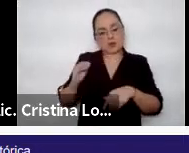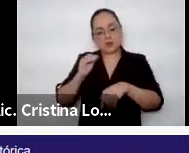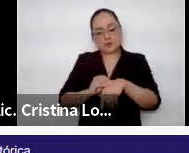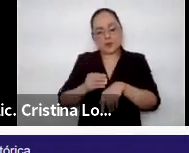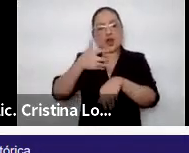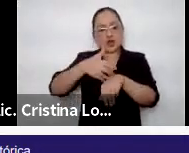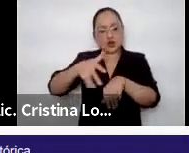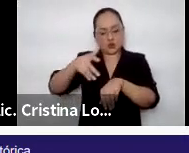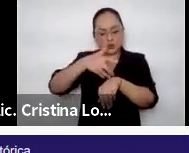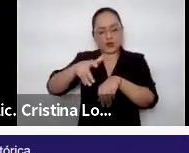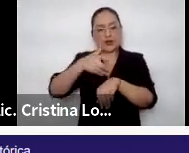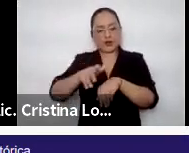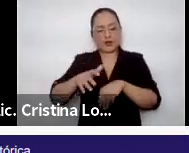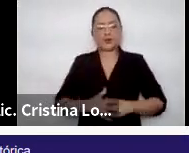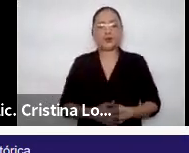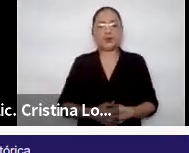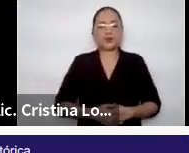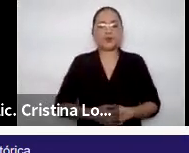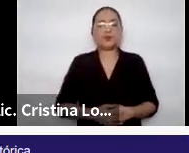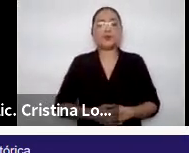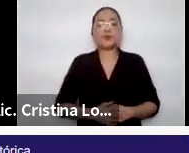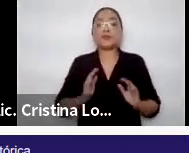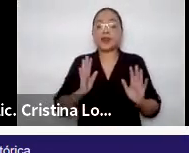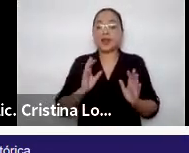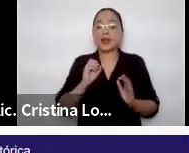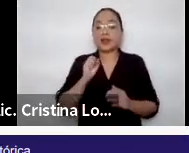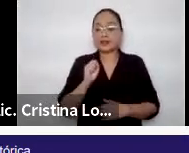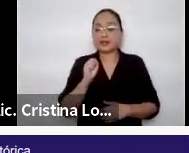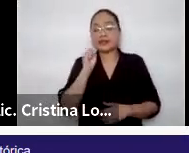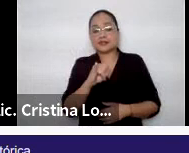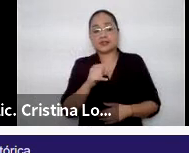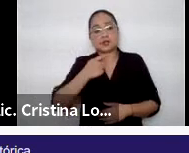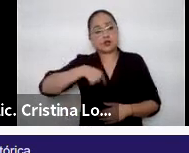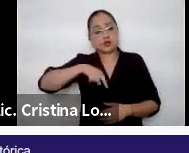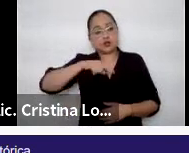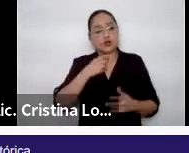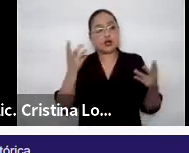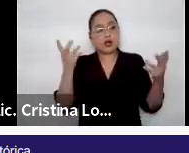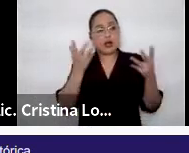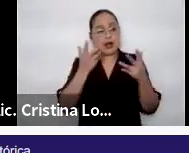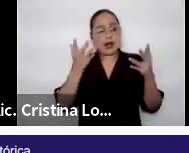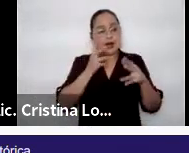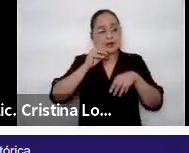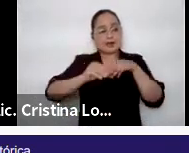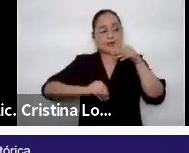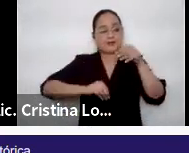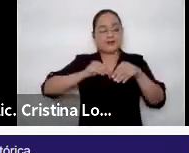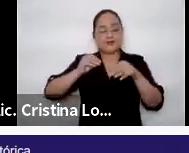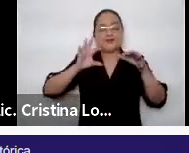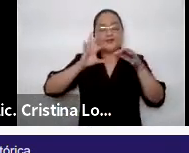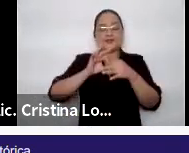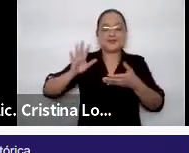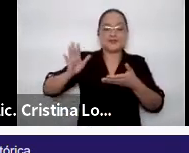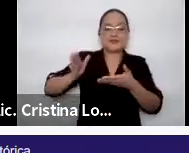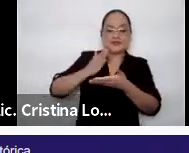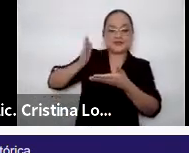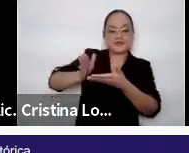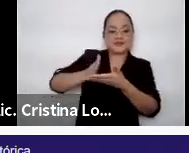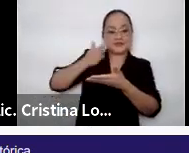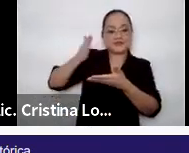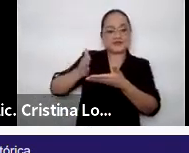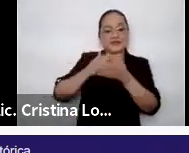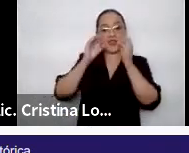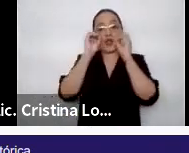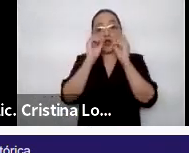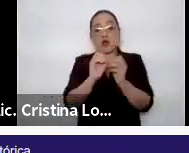página, ¿correcto? Bien, así nosotros podemos ir página por página o irnos